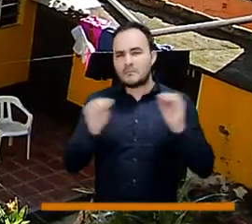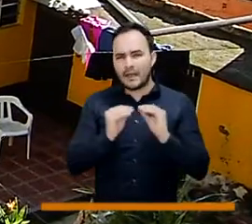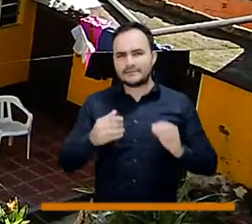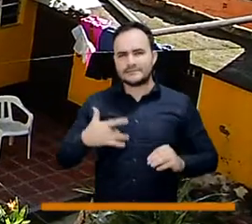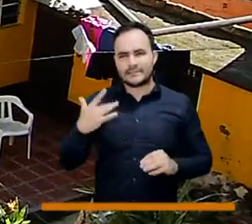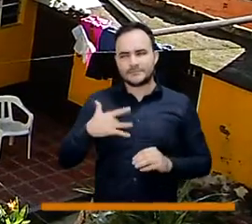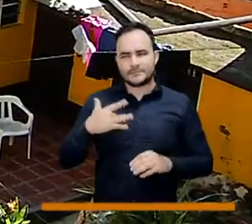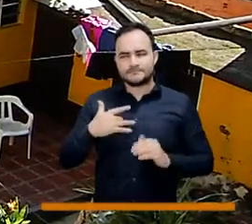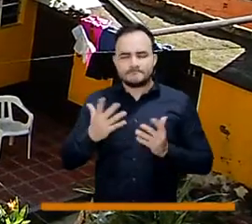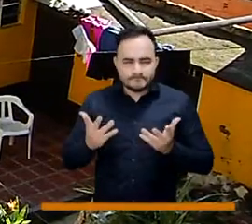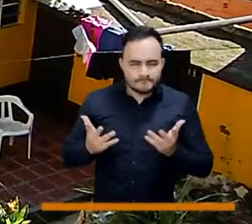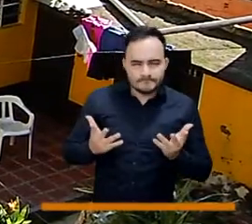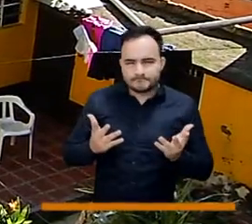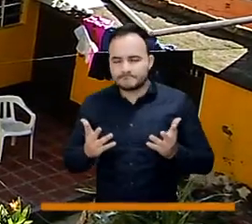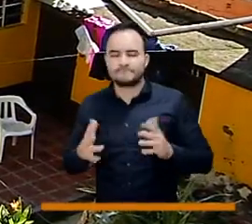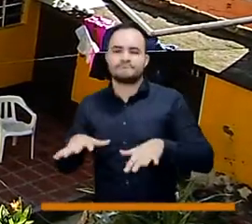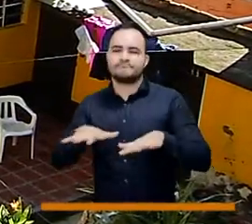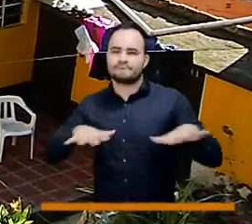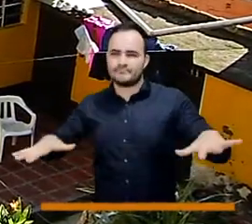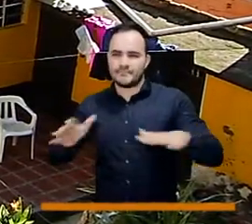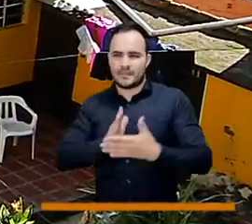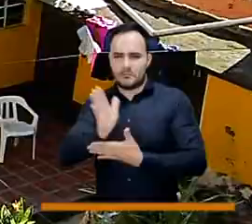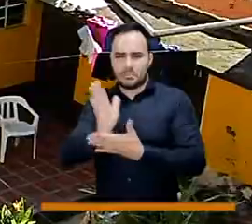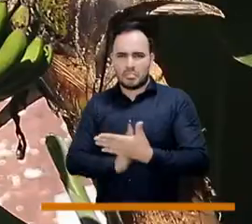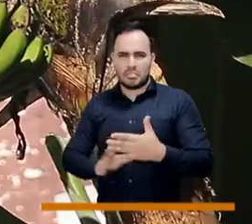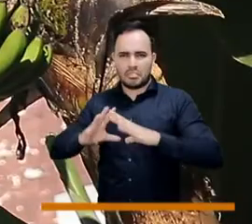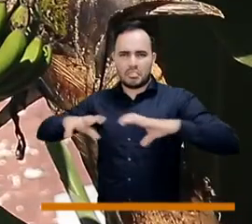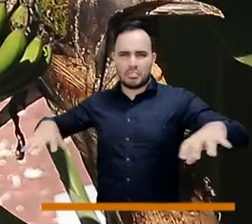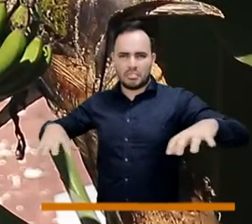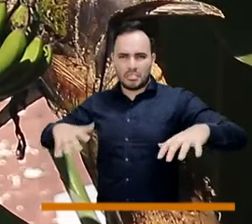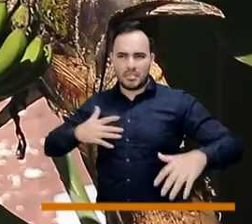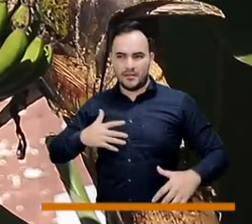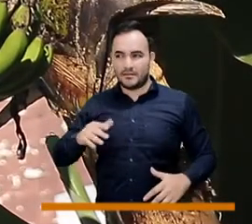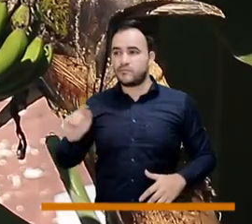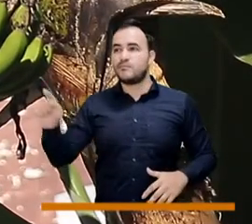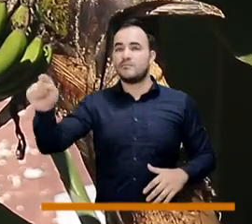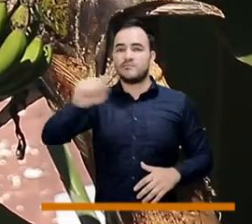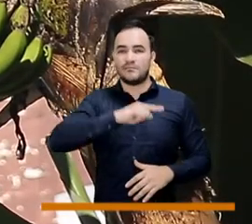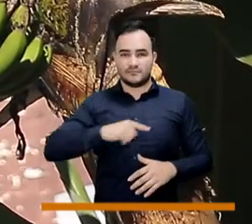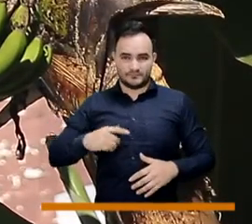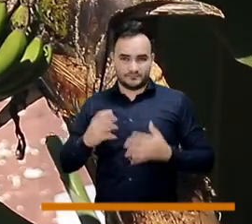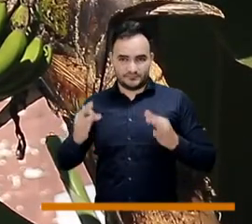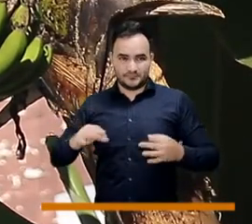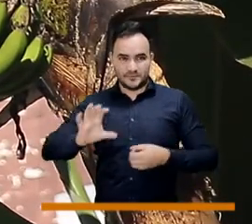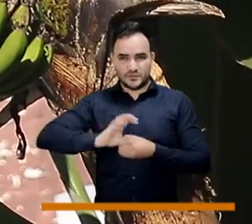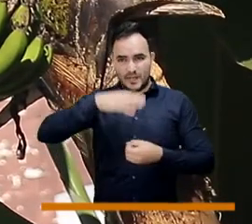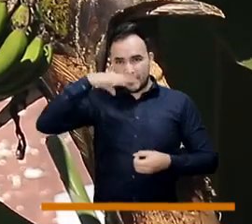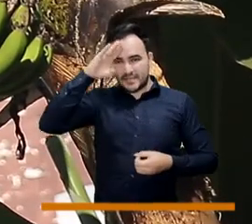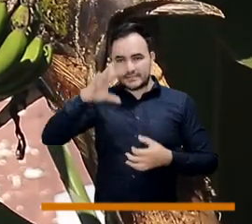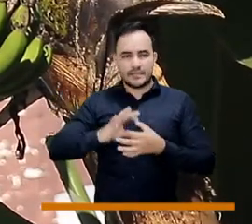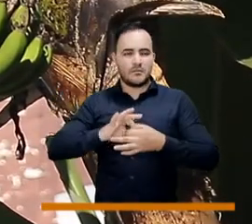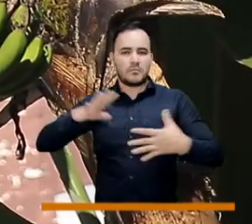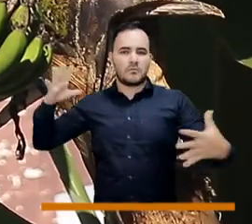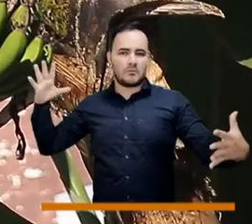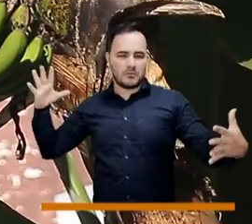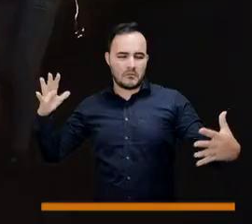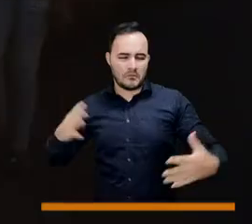genera también una división física con los habitantes de las otras comunas del municipio de